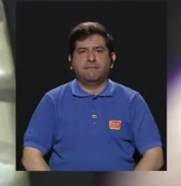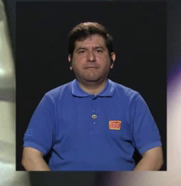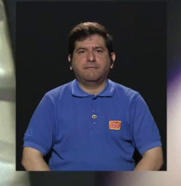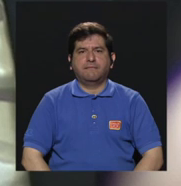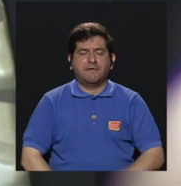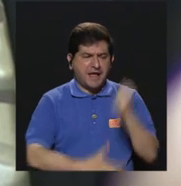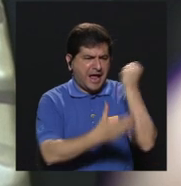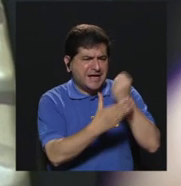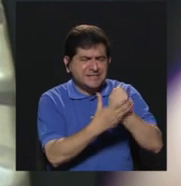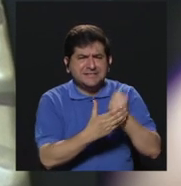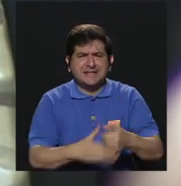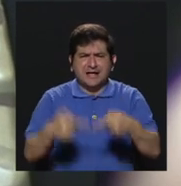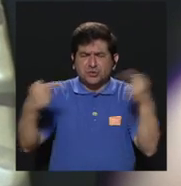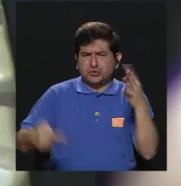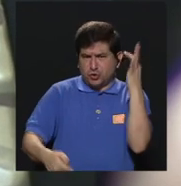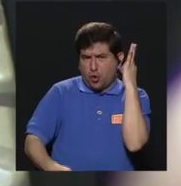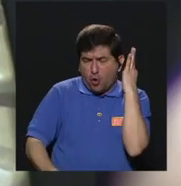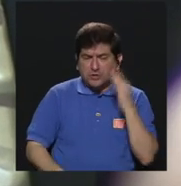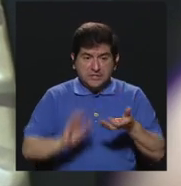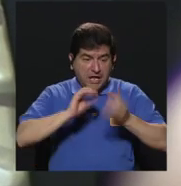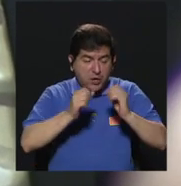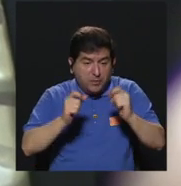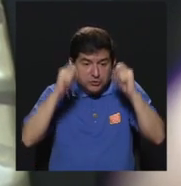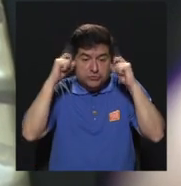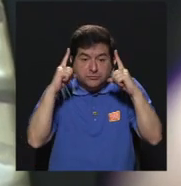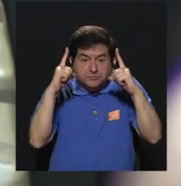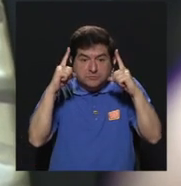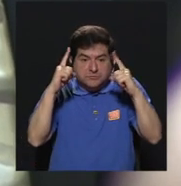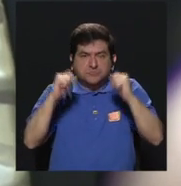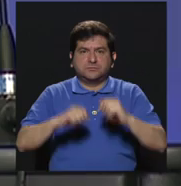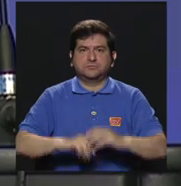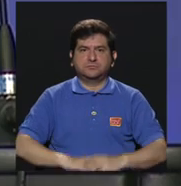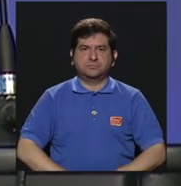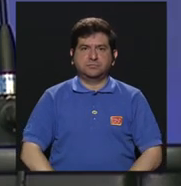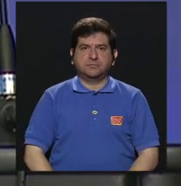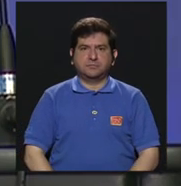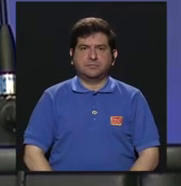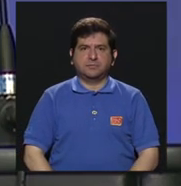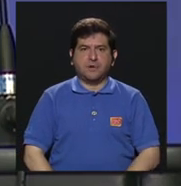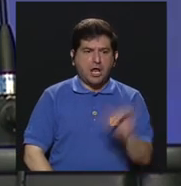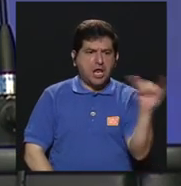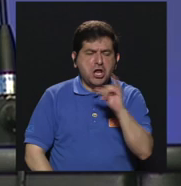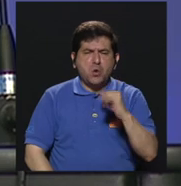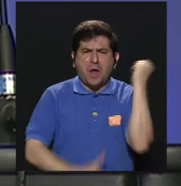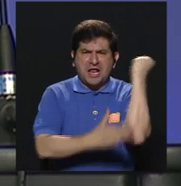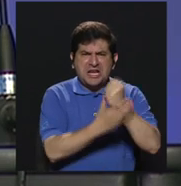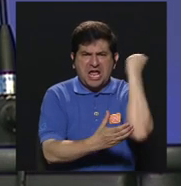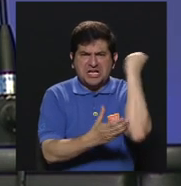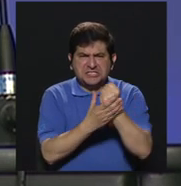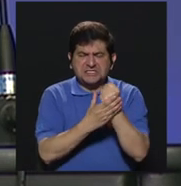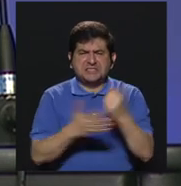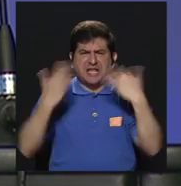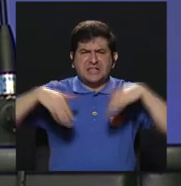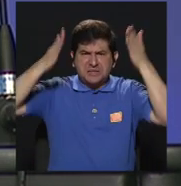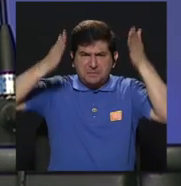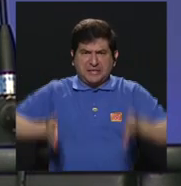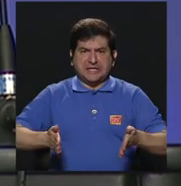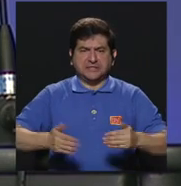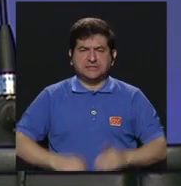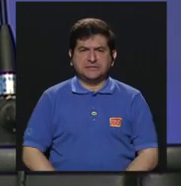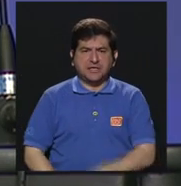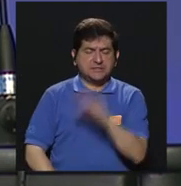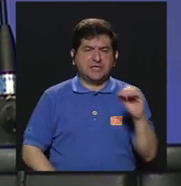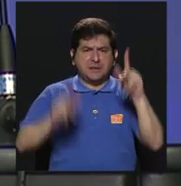Los feminicidios presentan cifras alarmantes, así como los asesinatos de ambientalistas